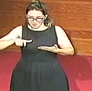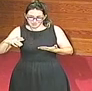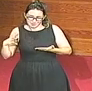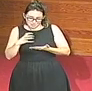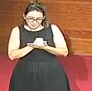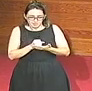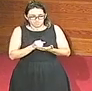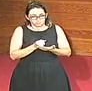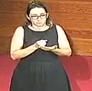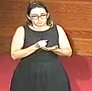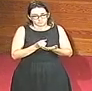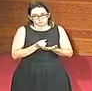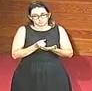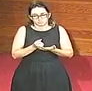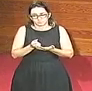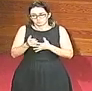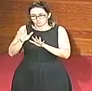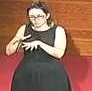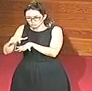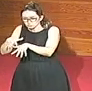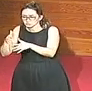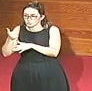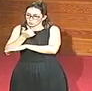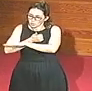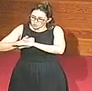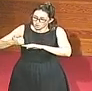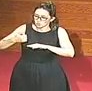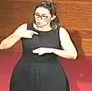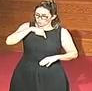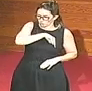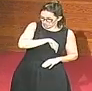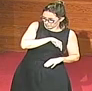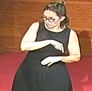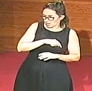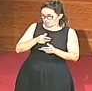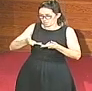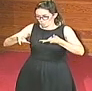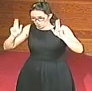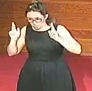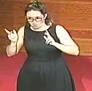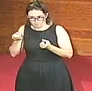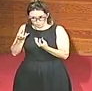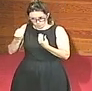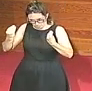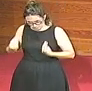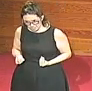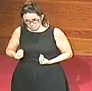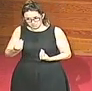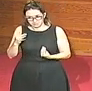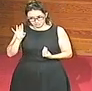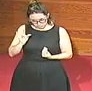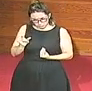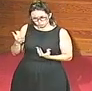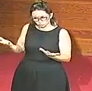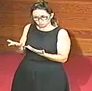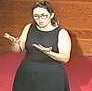ese movimiento ciudadano, esa conciencia sobre la democracia que es estar bien informado, que es fundamental y que se le da muy poca importancia? Y